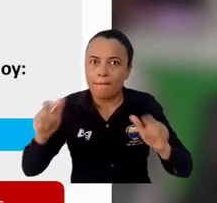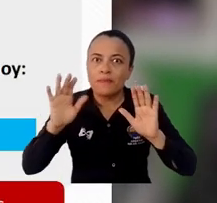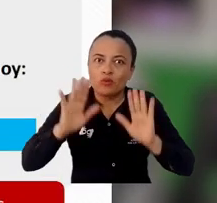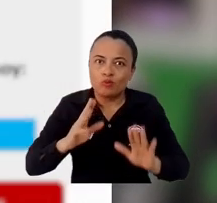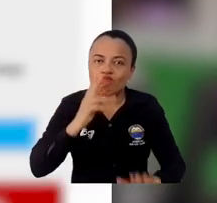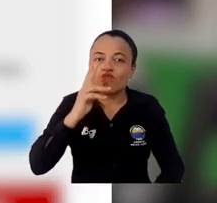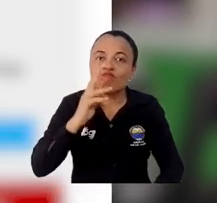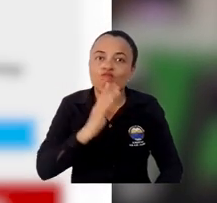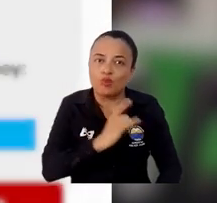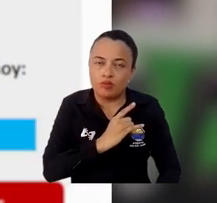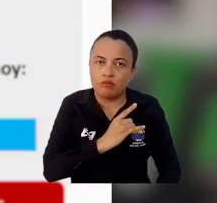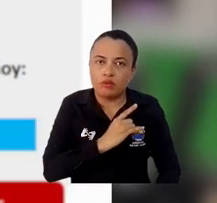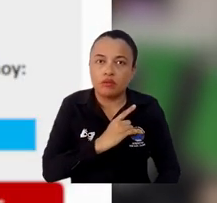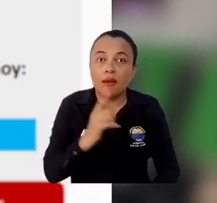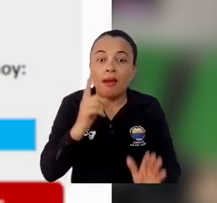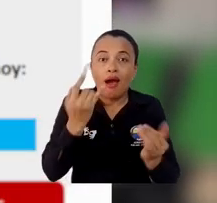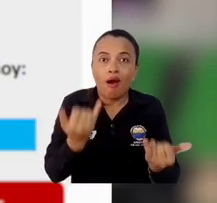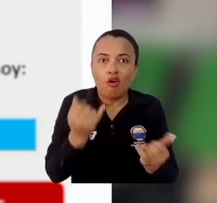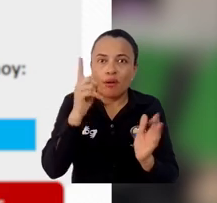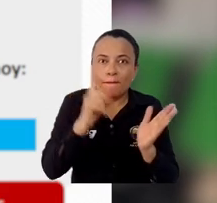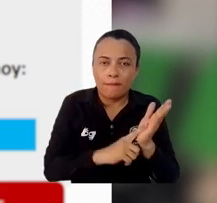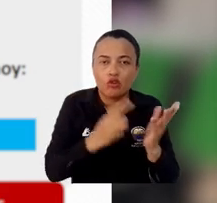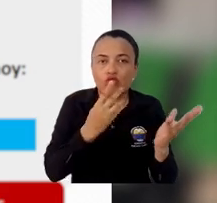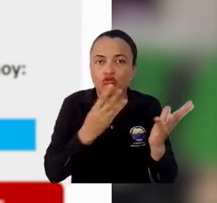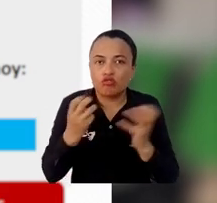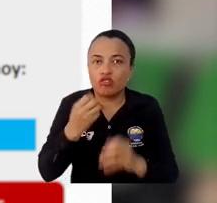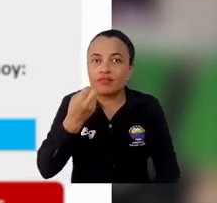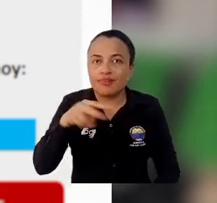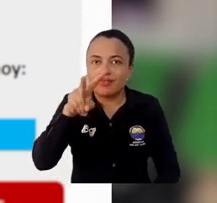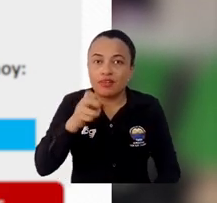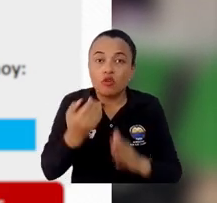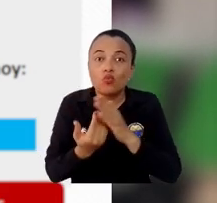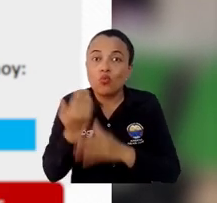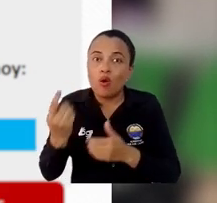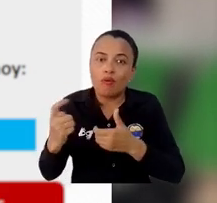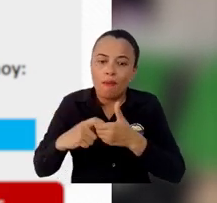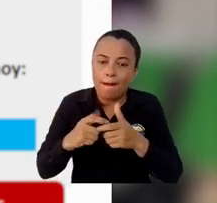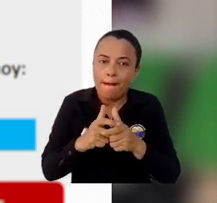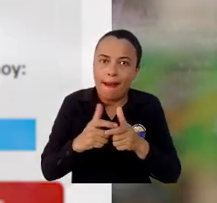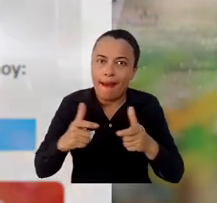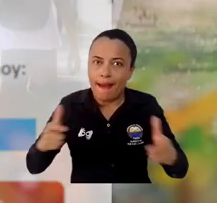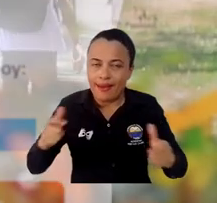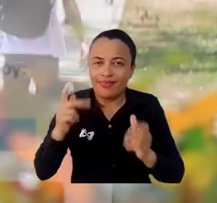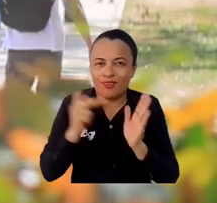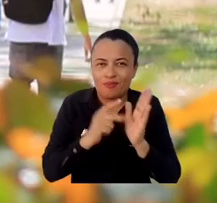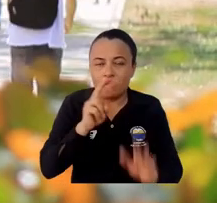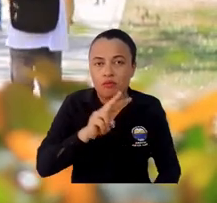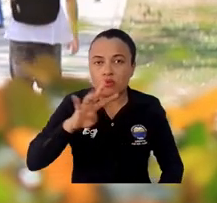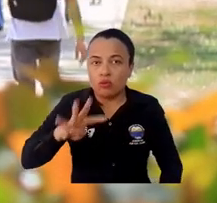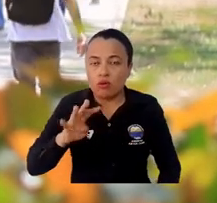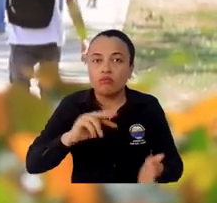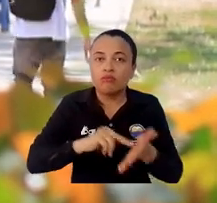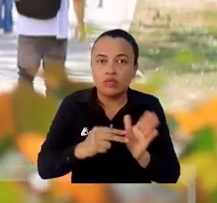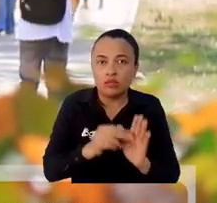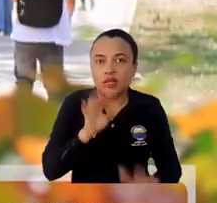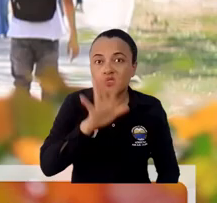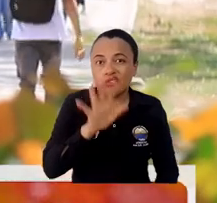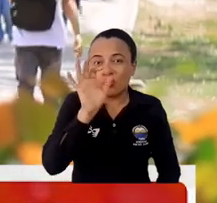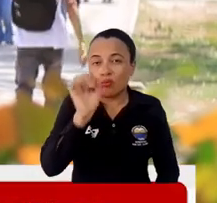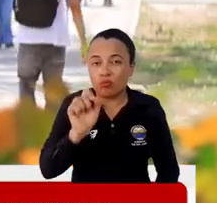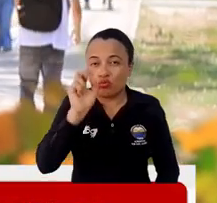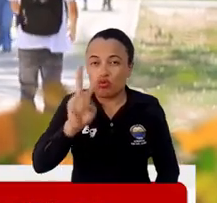compromiso de ampliar la cobertura, alcanzando los 1.817 nuevos cupos en 2024 y que representan